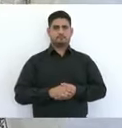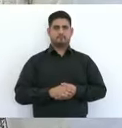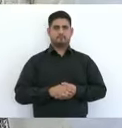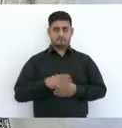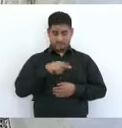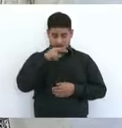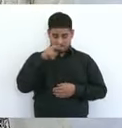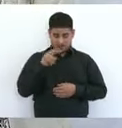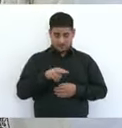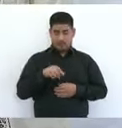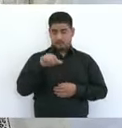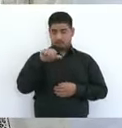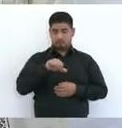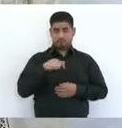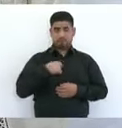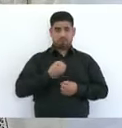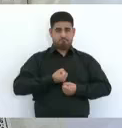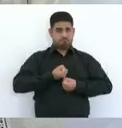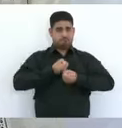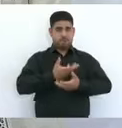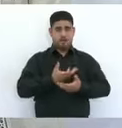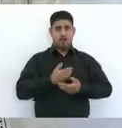Expreso aquí, presidente, que